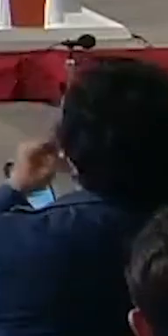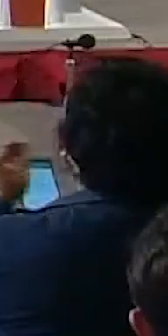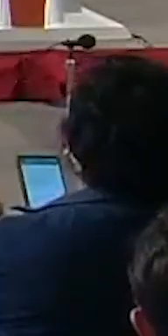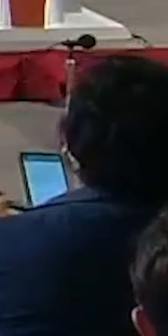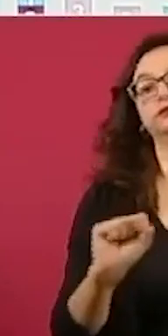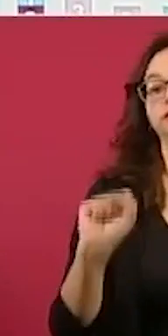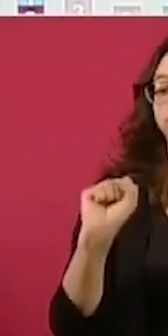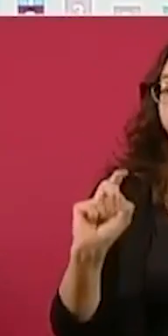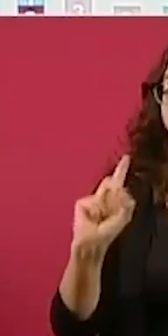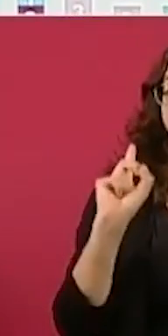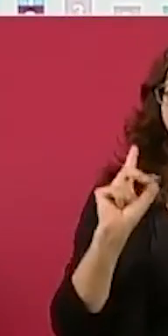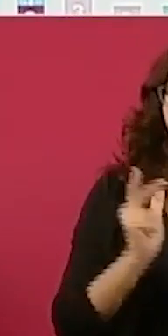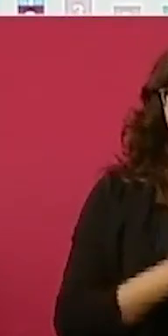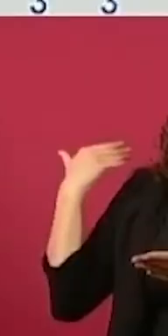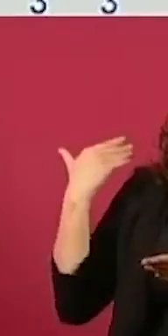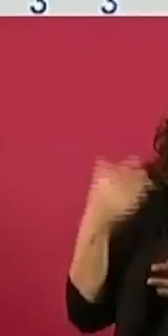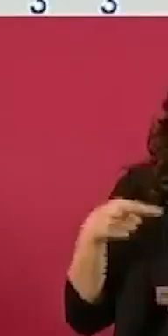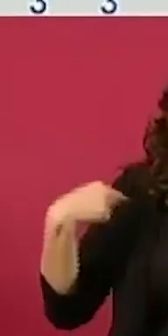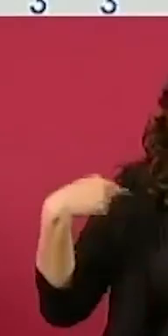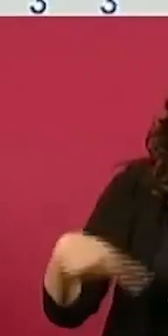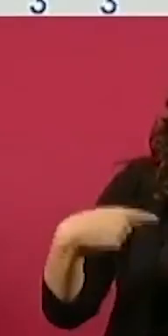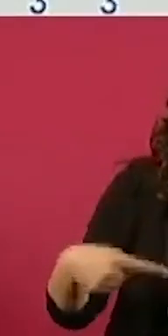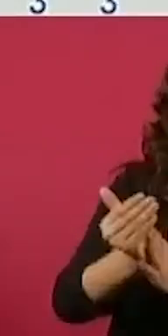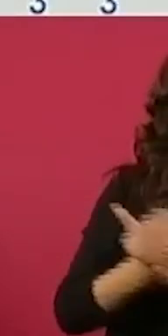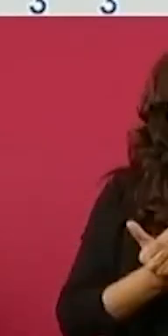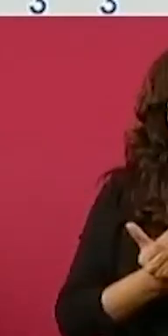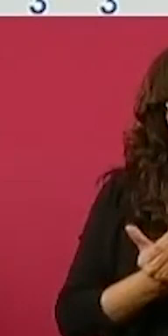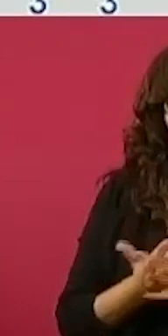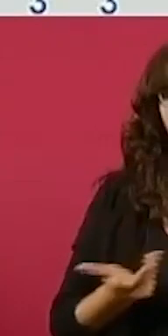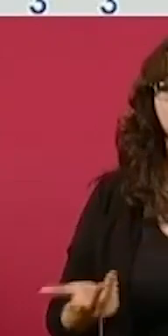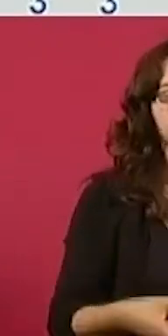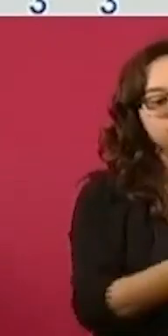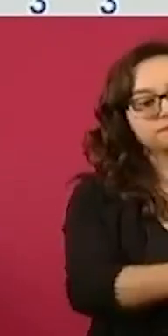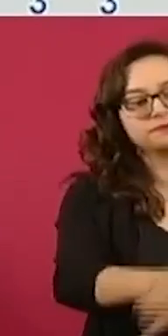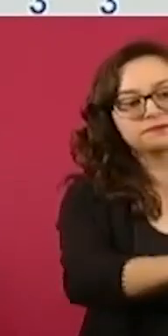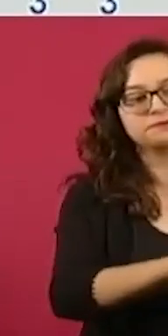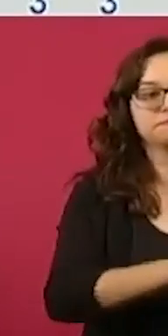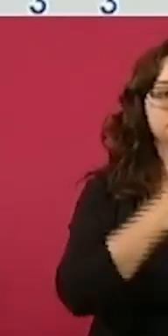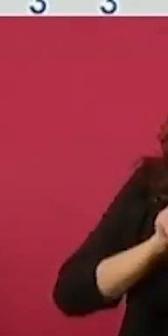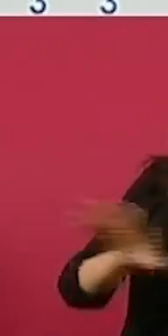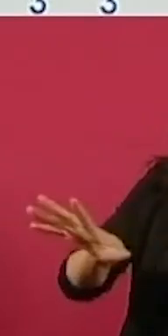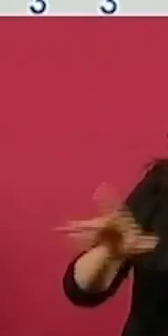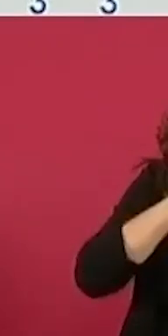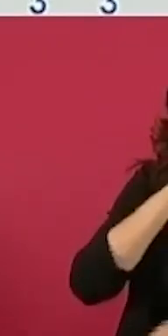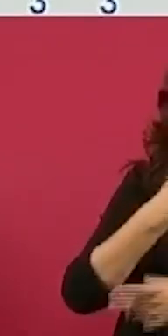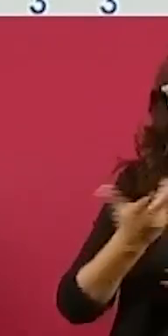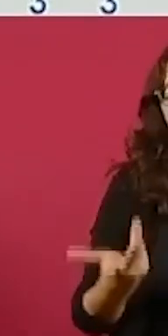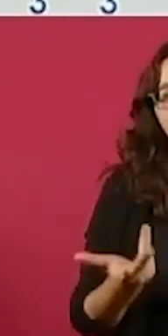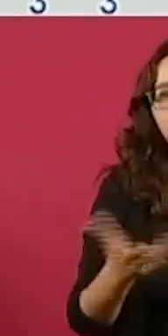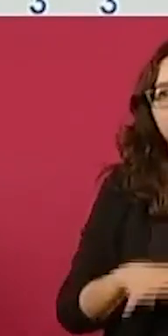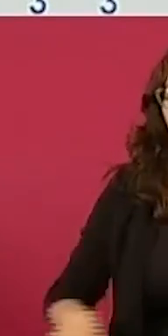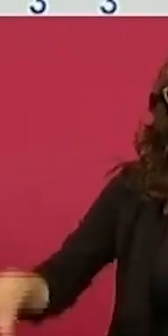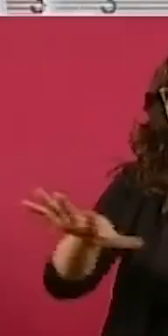fines de semana con menos homicidios, sin embargo, por la propaganda, la percepción es otra. Y